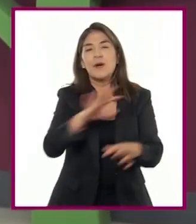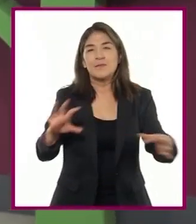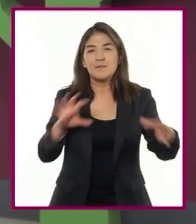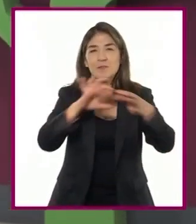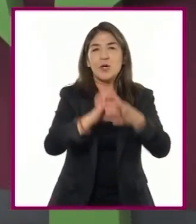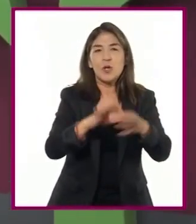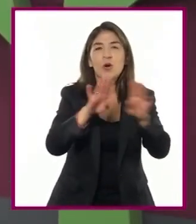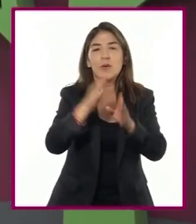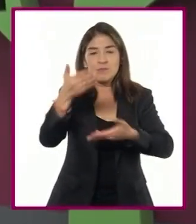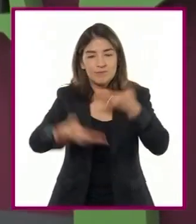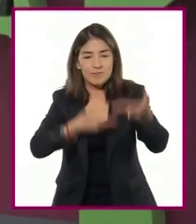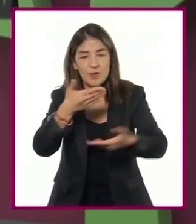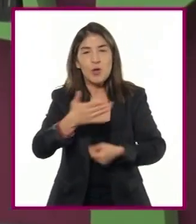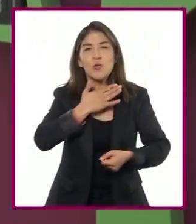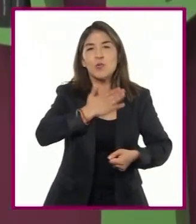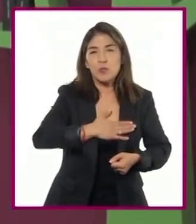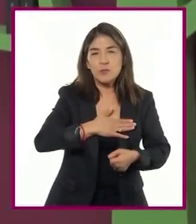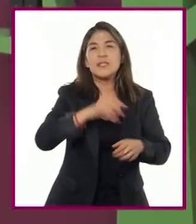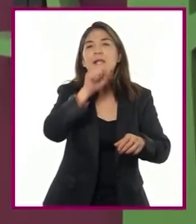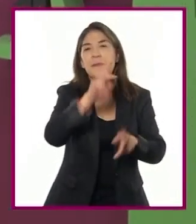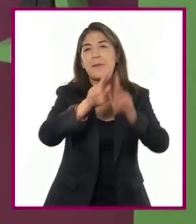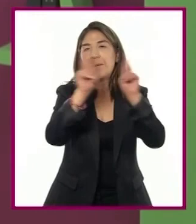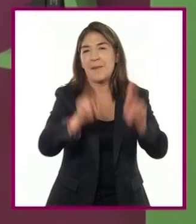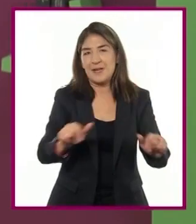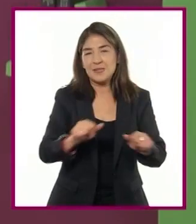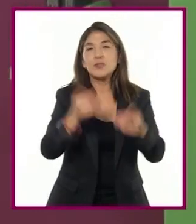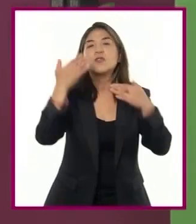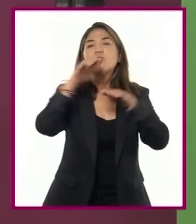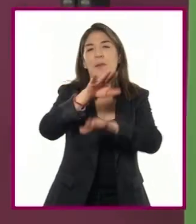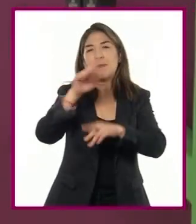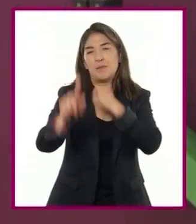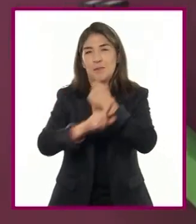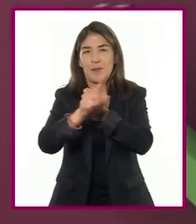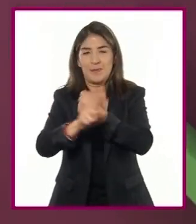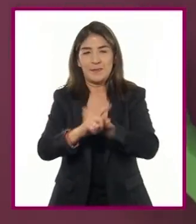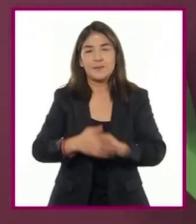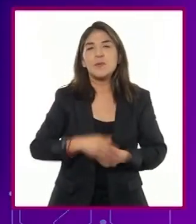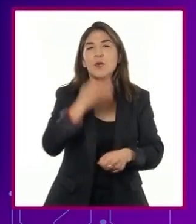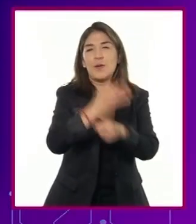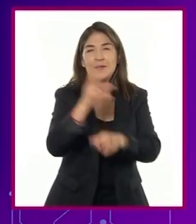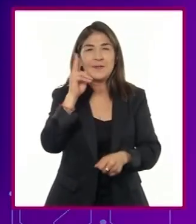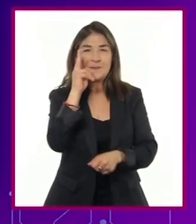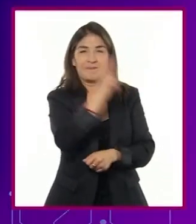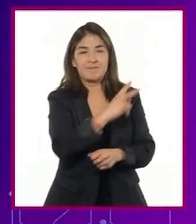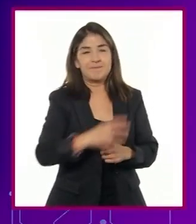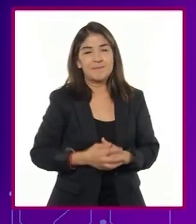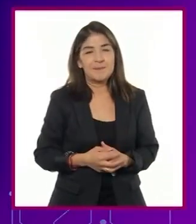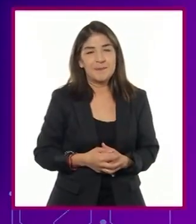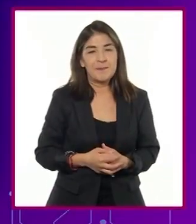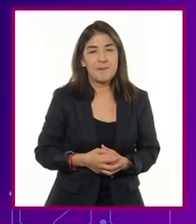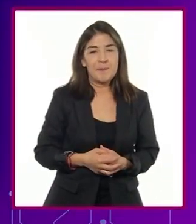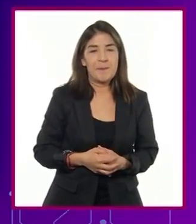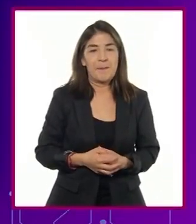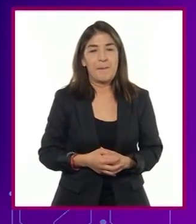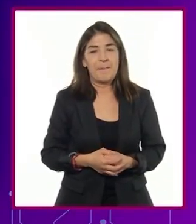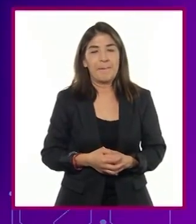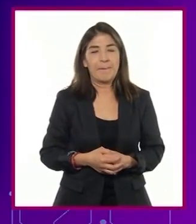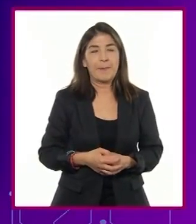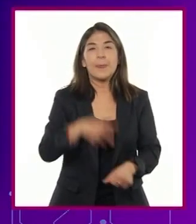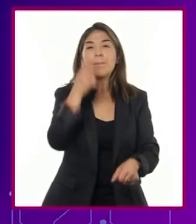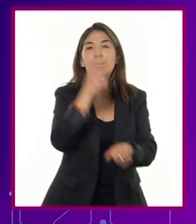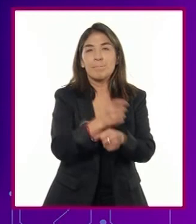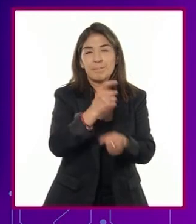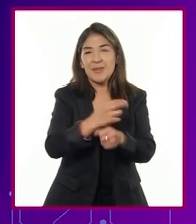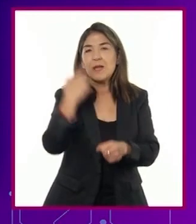más justas y pacíficas ante un conflicto. Prestemos atención al siguiente esquema. 1. Analizar